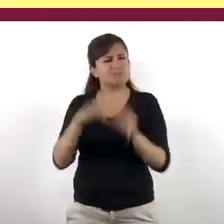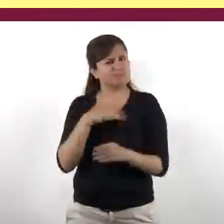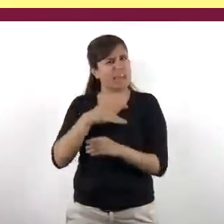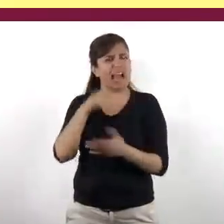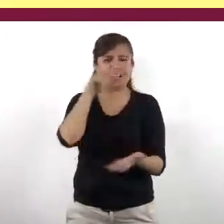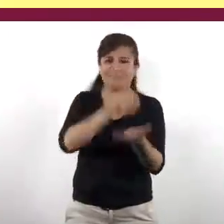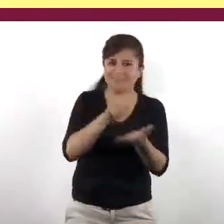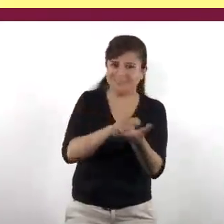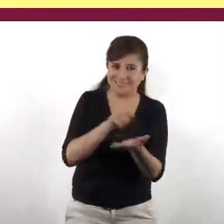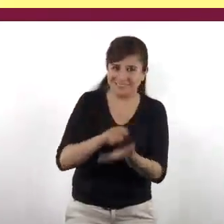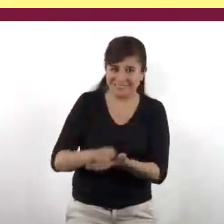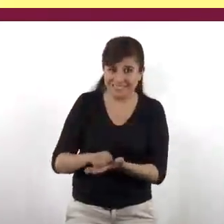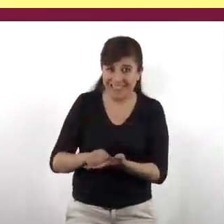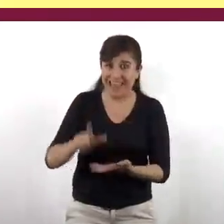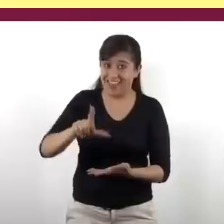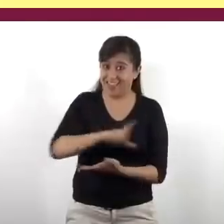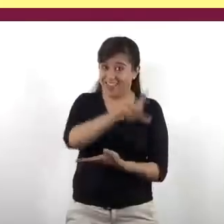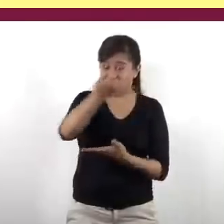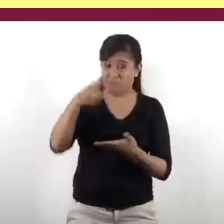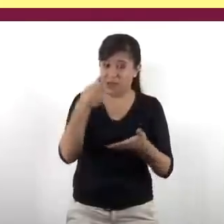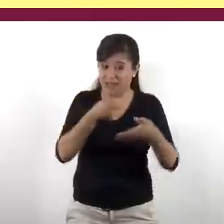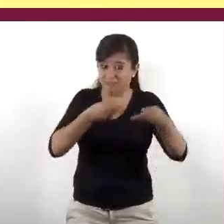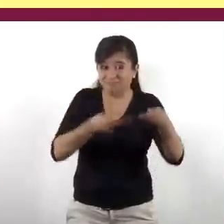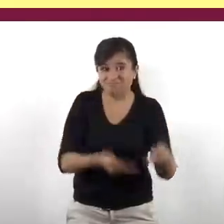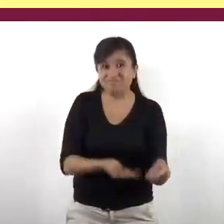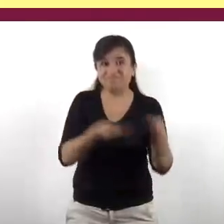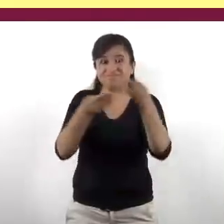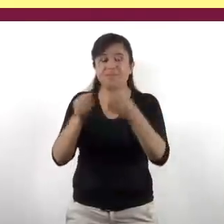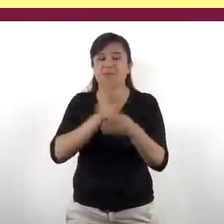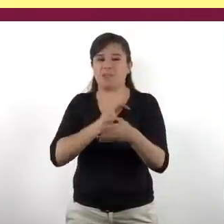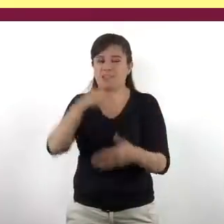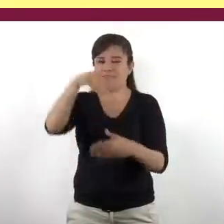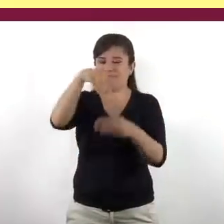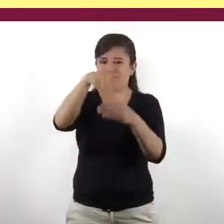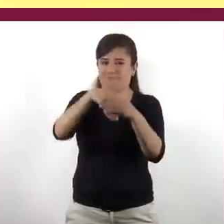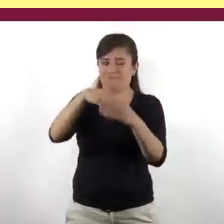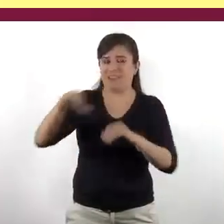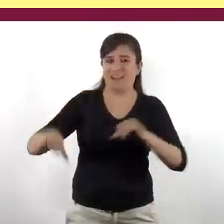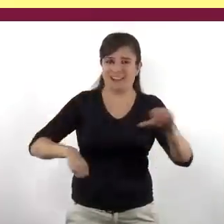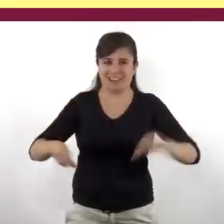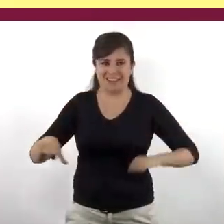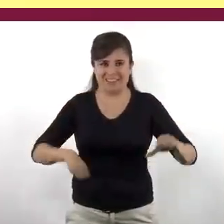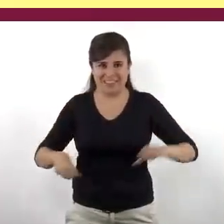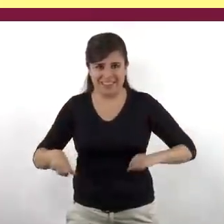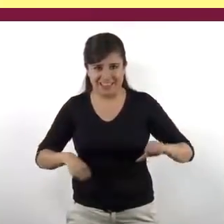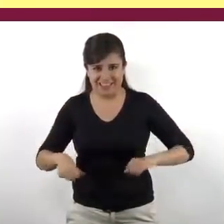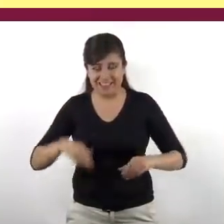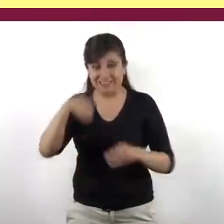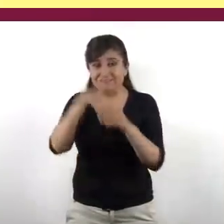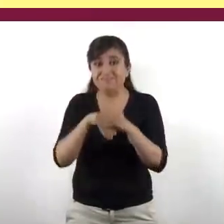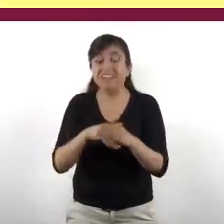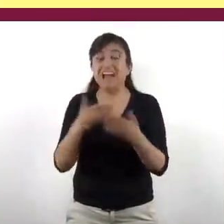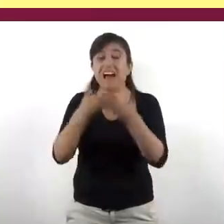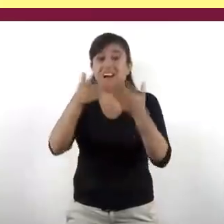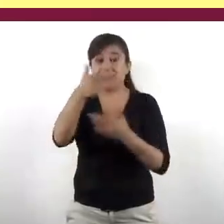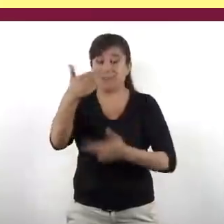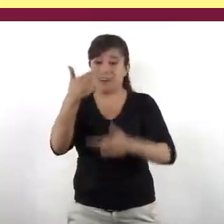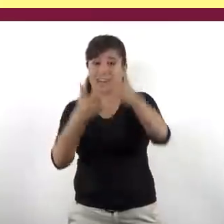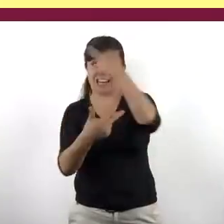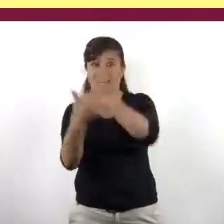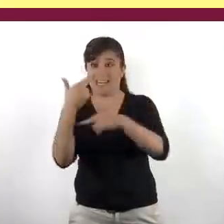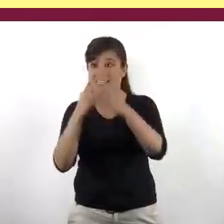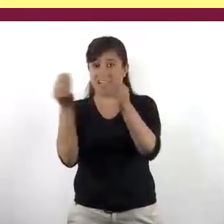de la sesión y a que posteriormente las integren a su carpeta de experiencias. Tengan presente que al regresar a